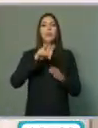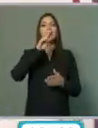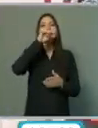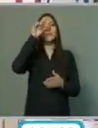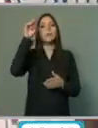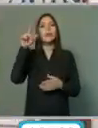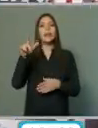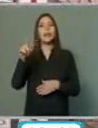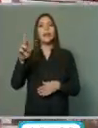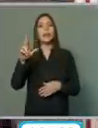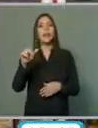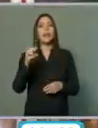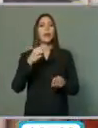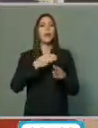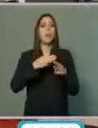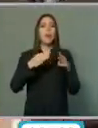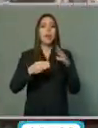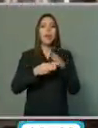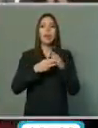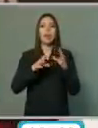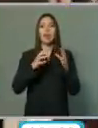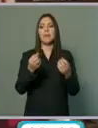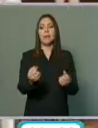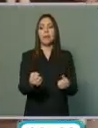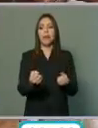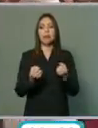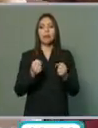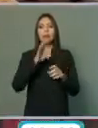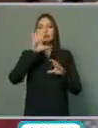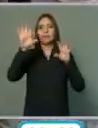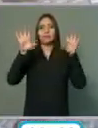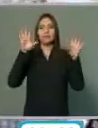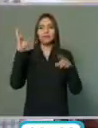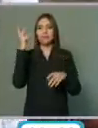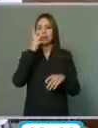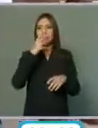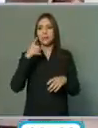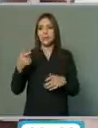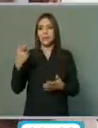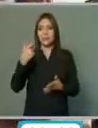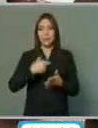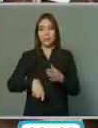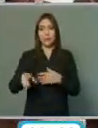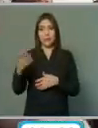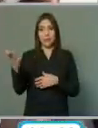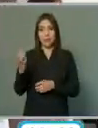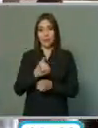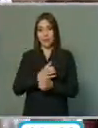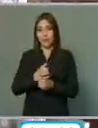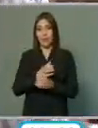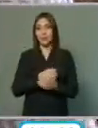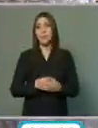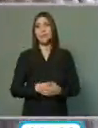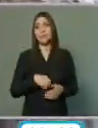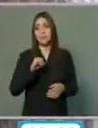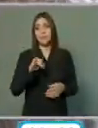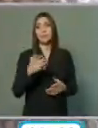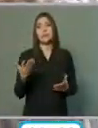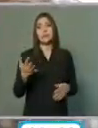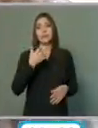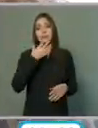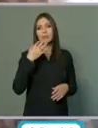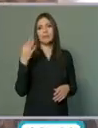letra, los muebles, los cajones. Ay, no me diga que vino a comprar su cafecito. Claro, ¿Y qué tal? muy